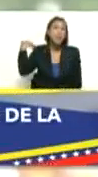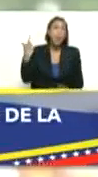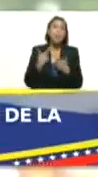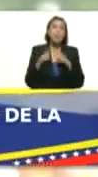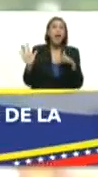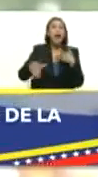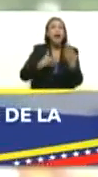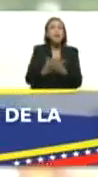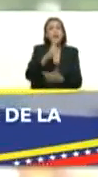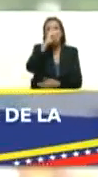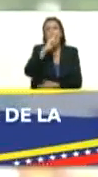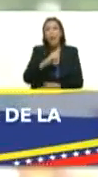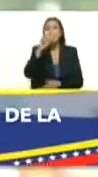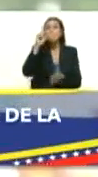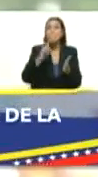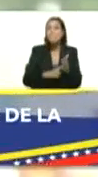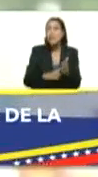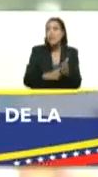qué año, dices tú?